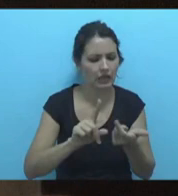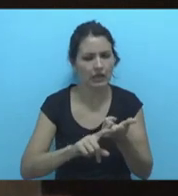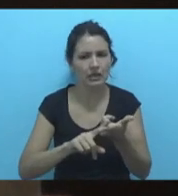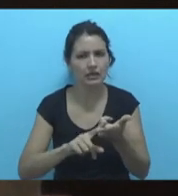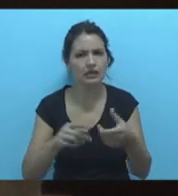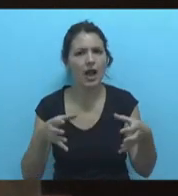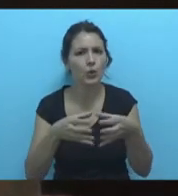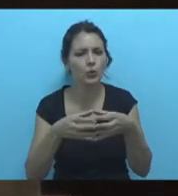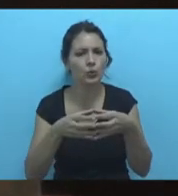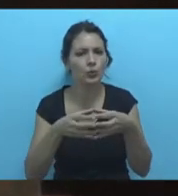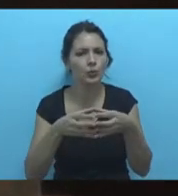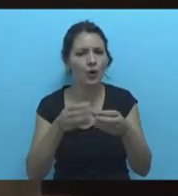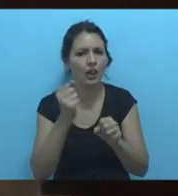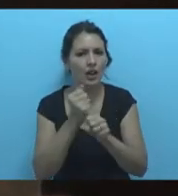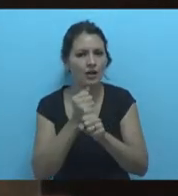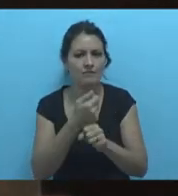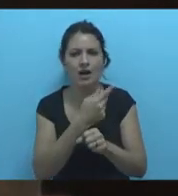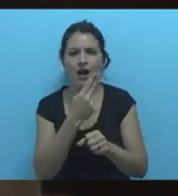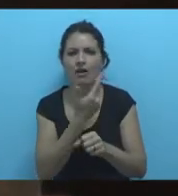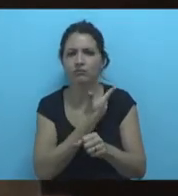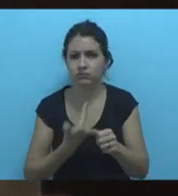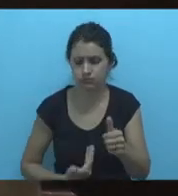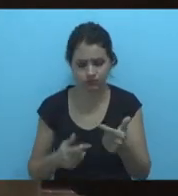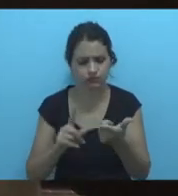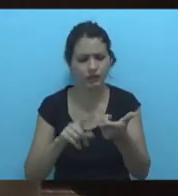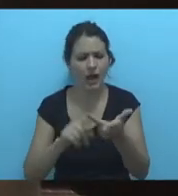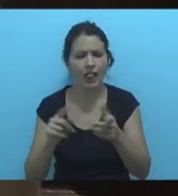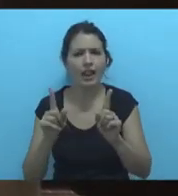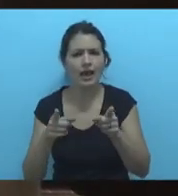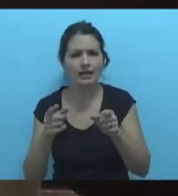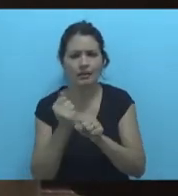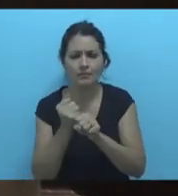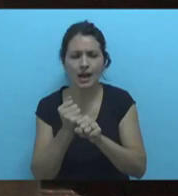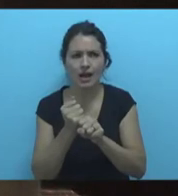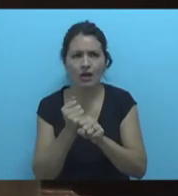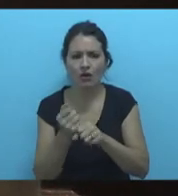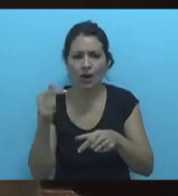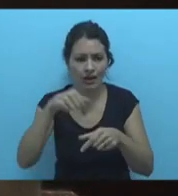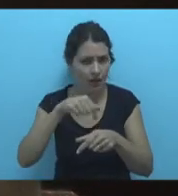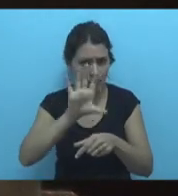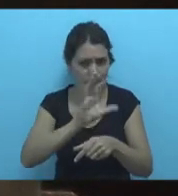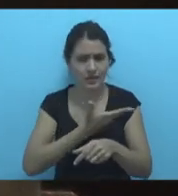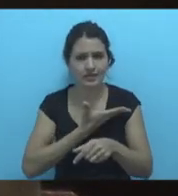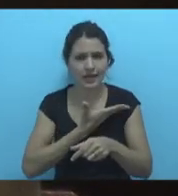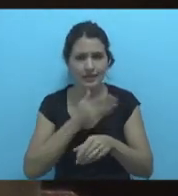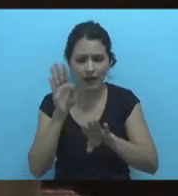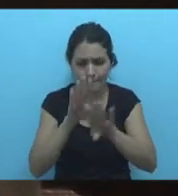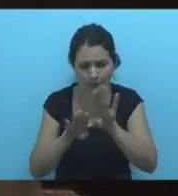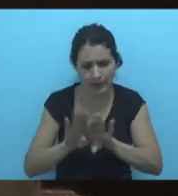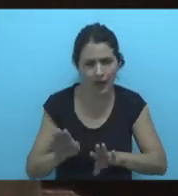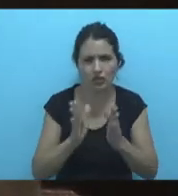Presidió el Departamento de Trabajo, en el 62 fue convencional constituyente en esta provincia,